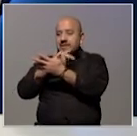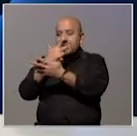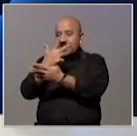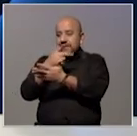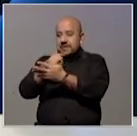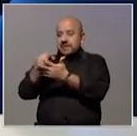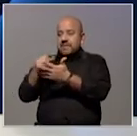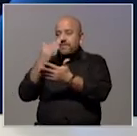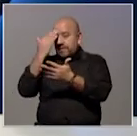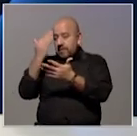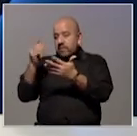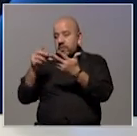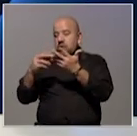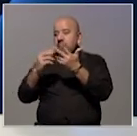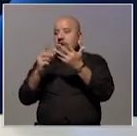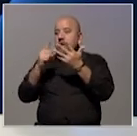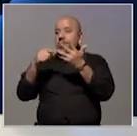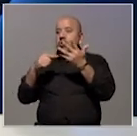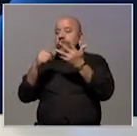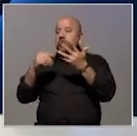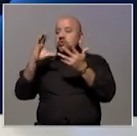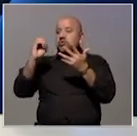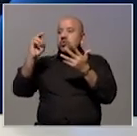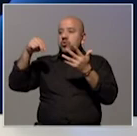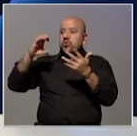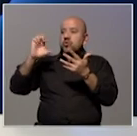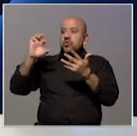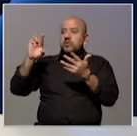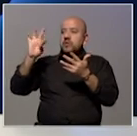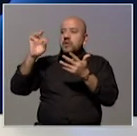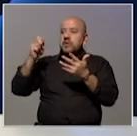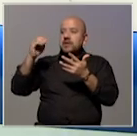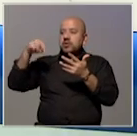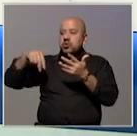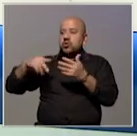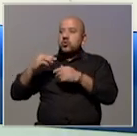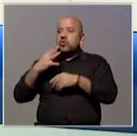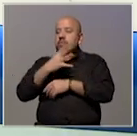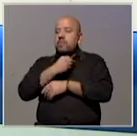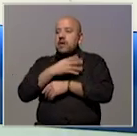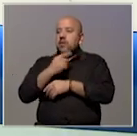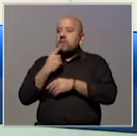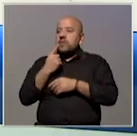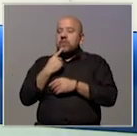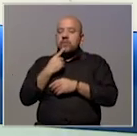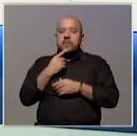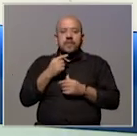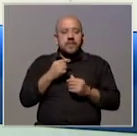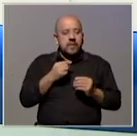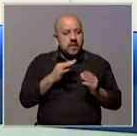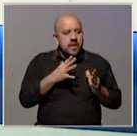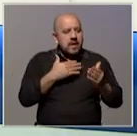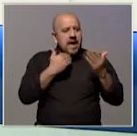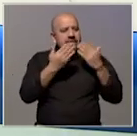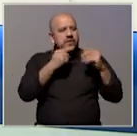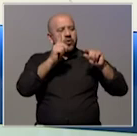son de la concertación pero más precisamente el herrerismo del partido de nación de partida nacional hablando